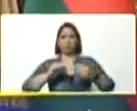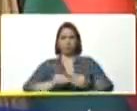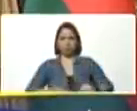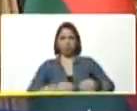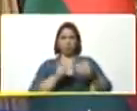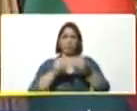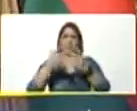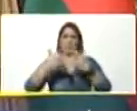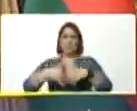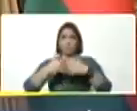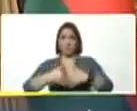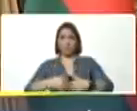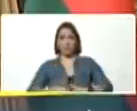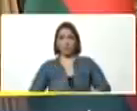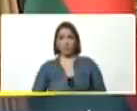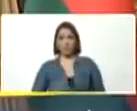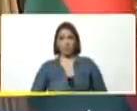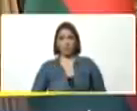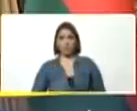la fábrica